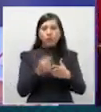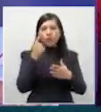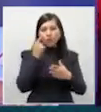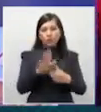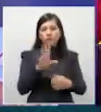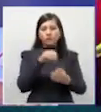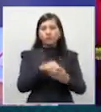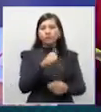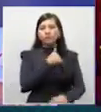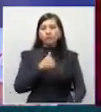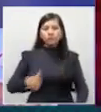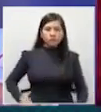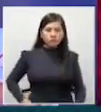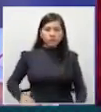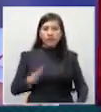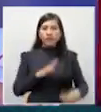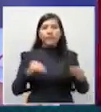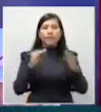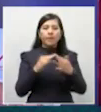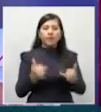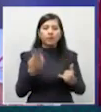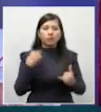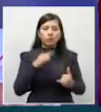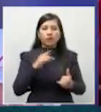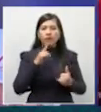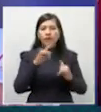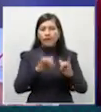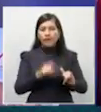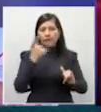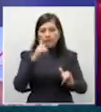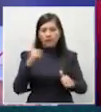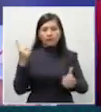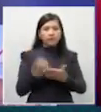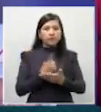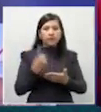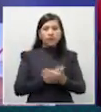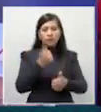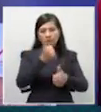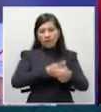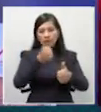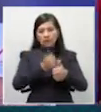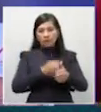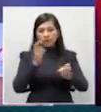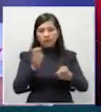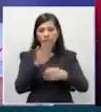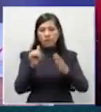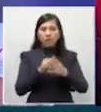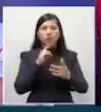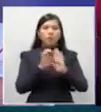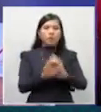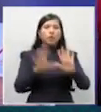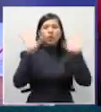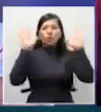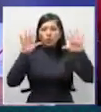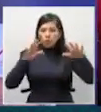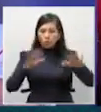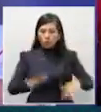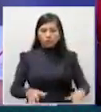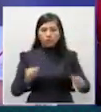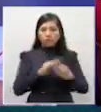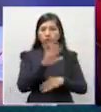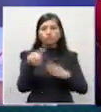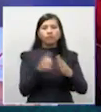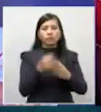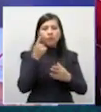alcaldes, pero pues estamos nosotros siempre en cada evento, ya sea lluvias, en este caso de incendios, ellos ya conocen cuál